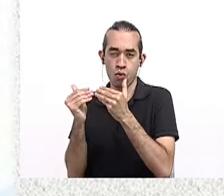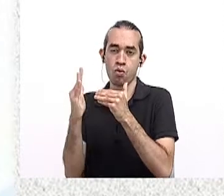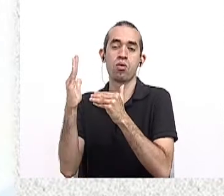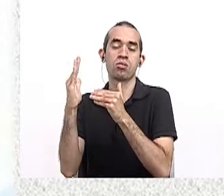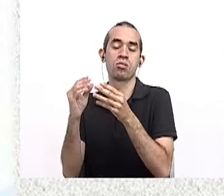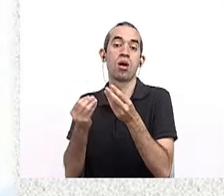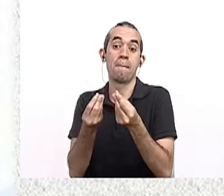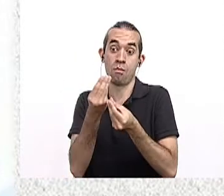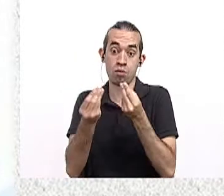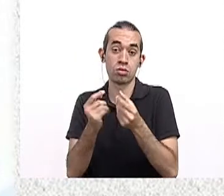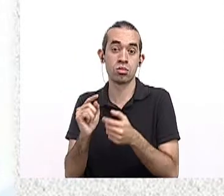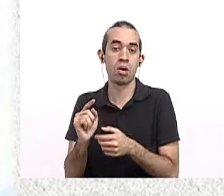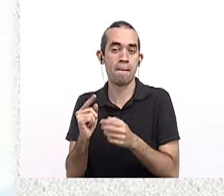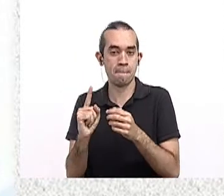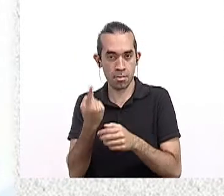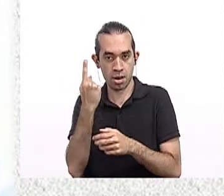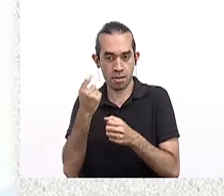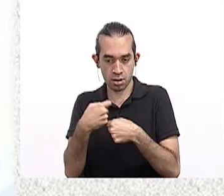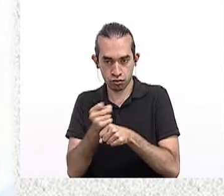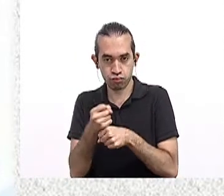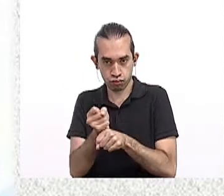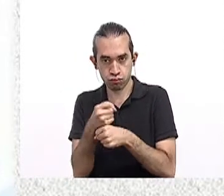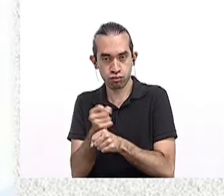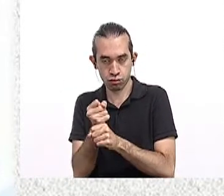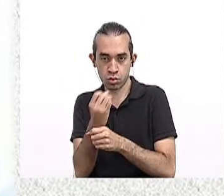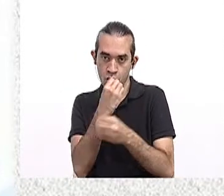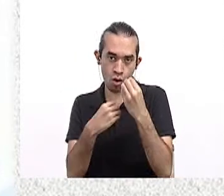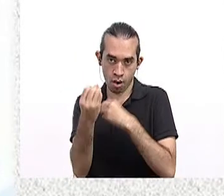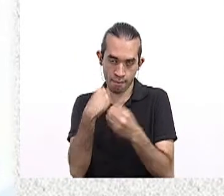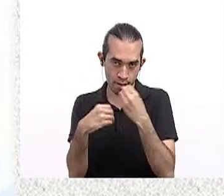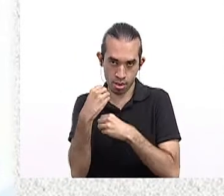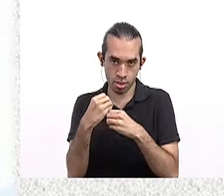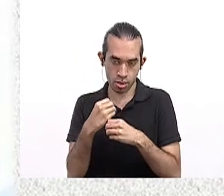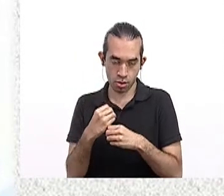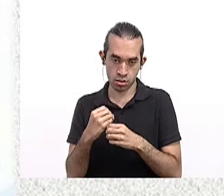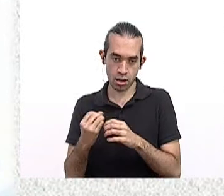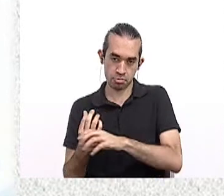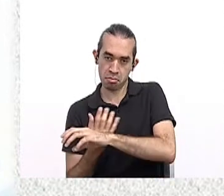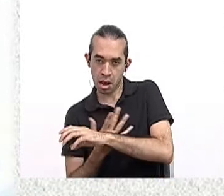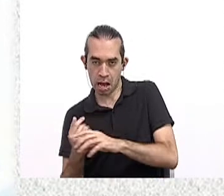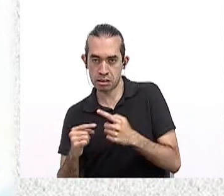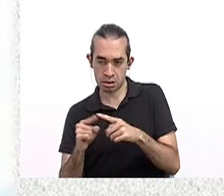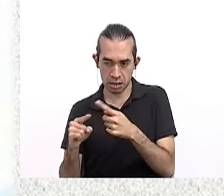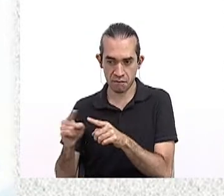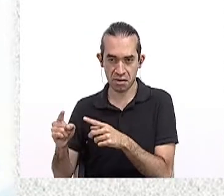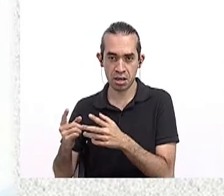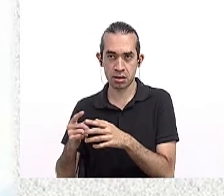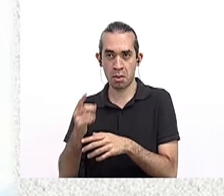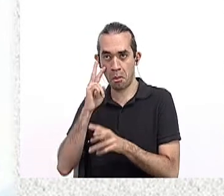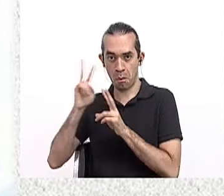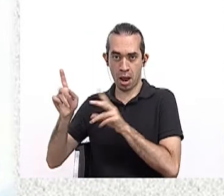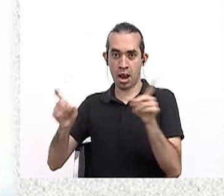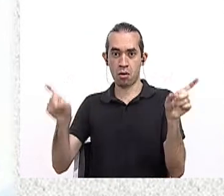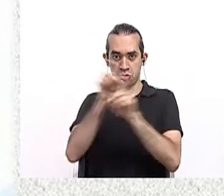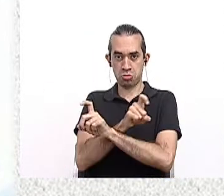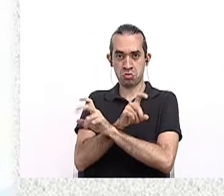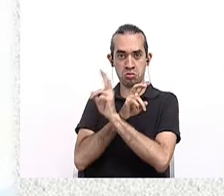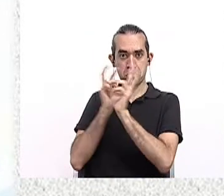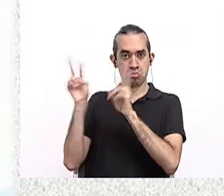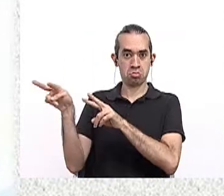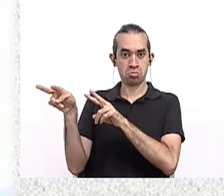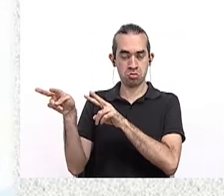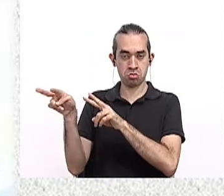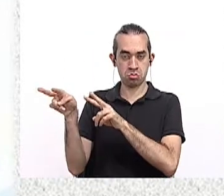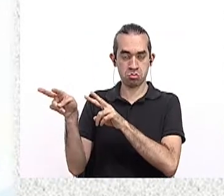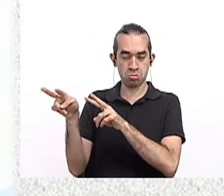mucha producción primaria es decir mucha fabricación de alimentos por parte de los productores primarios como está escrito en esta ecuación pero a la vez